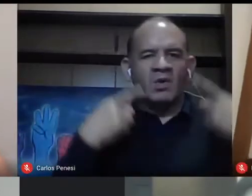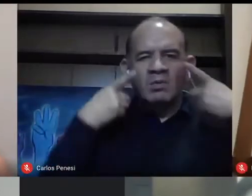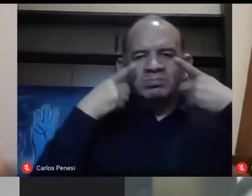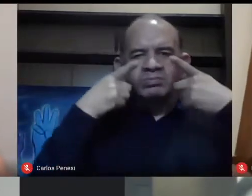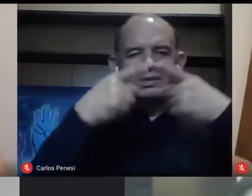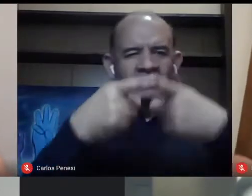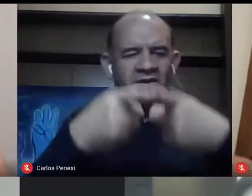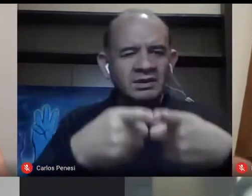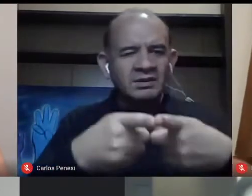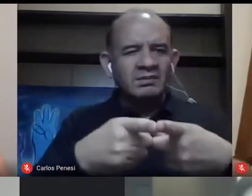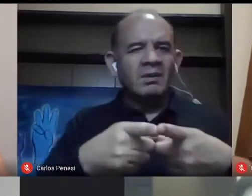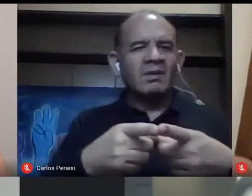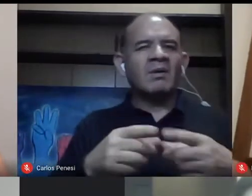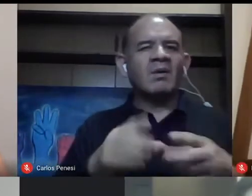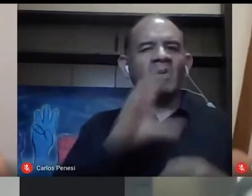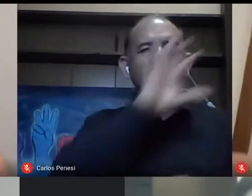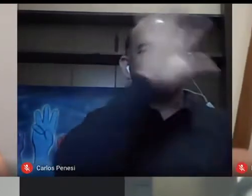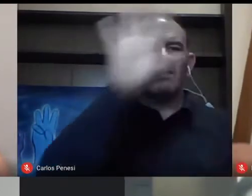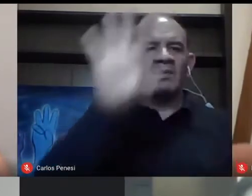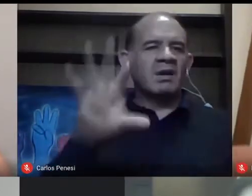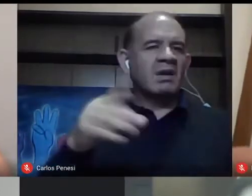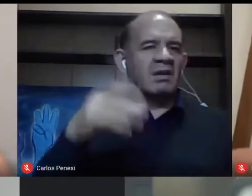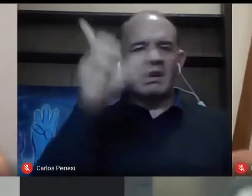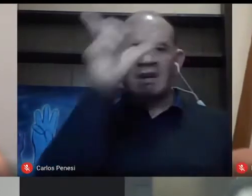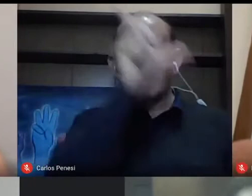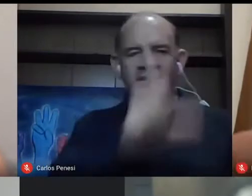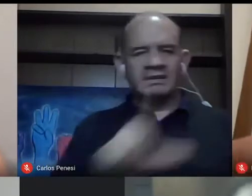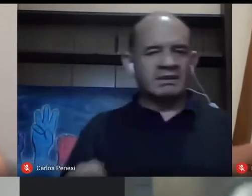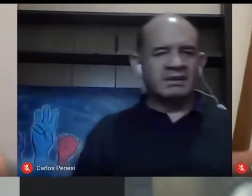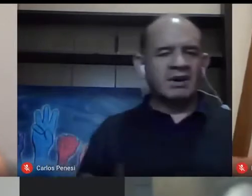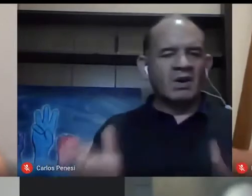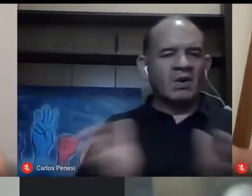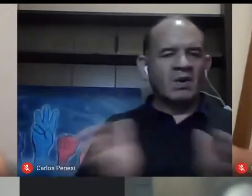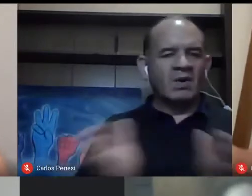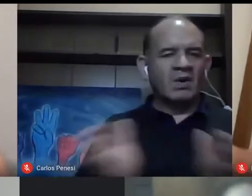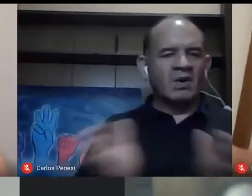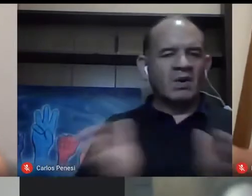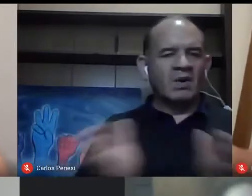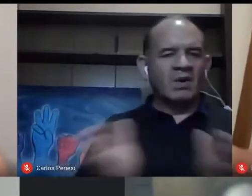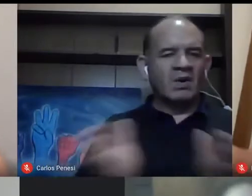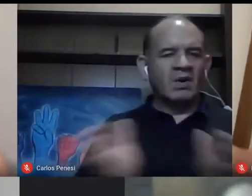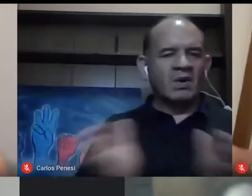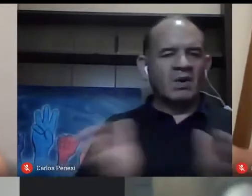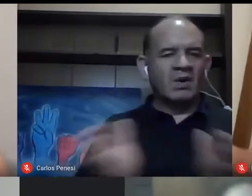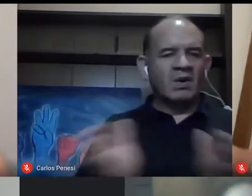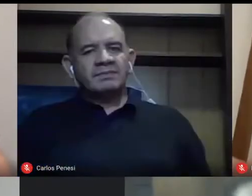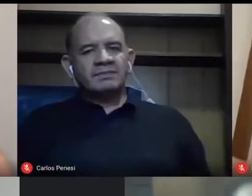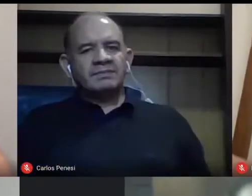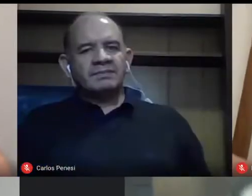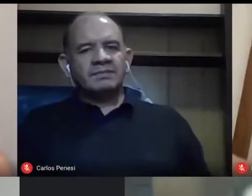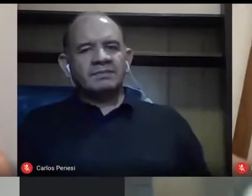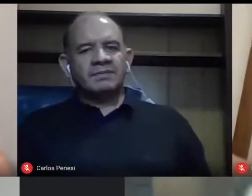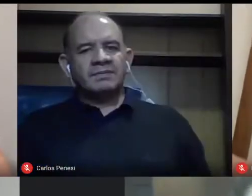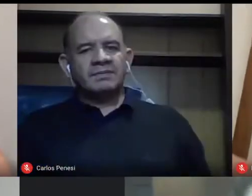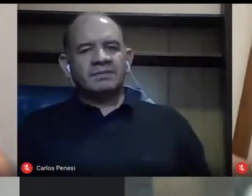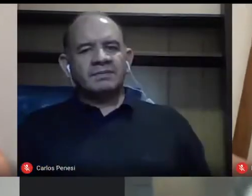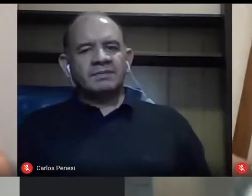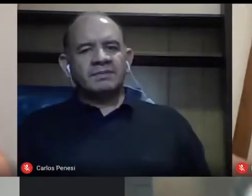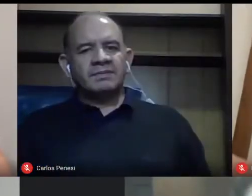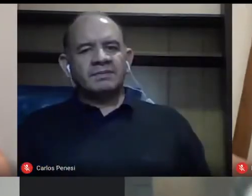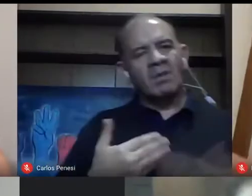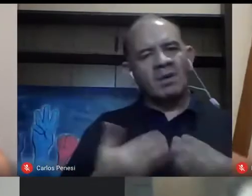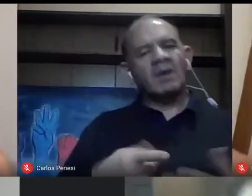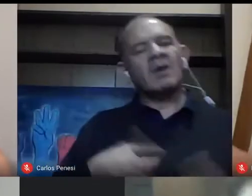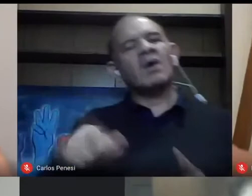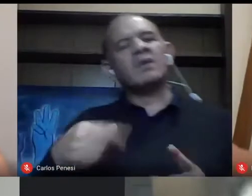y sí. Sí, estaría faltando el tema de la capacitación que preguntaba también María Eugenia,